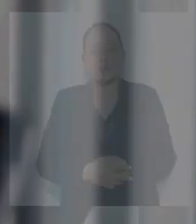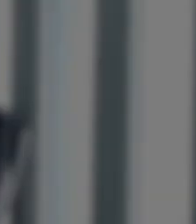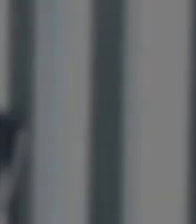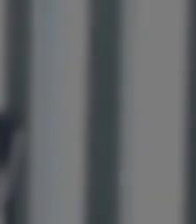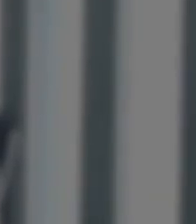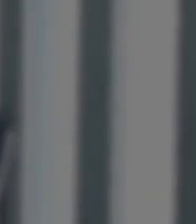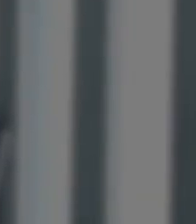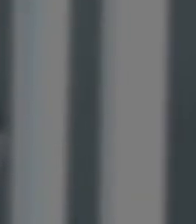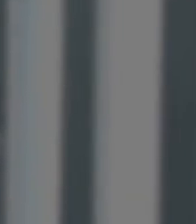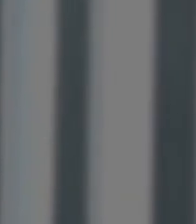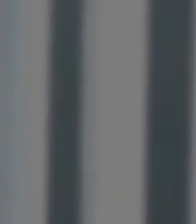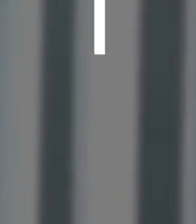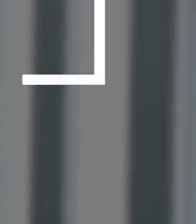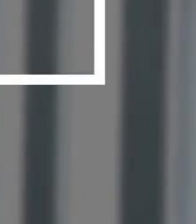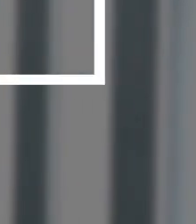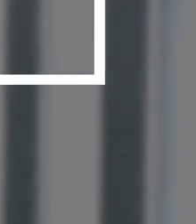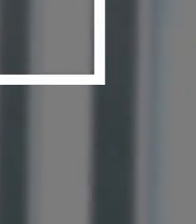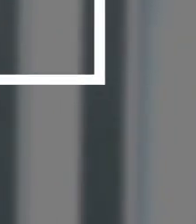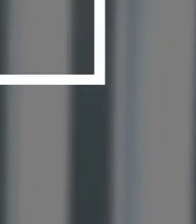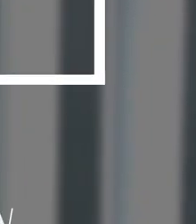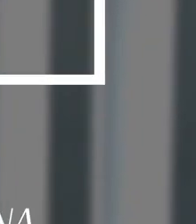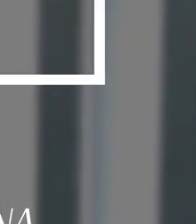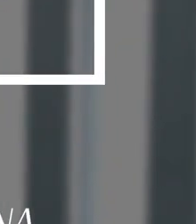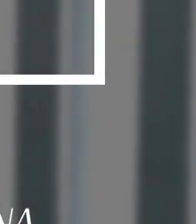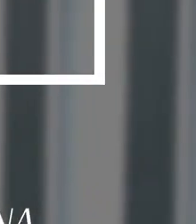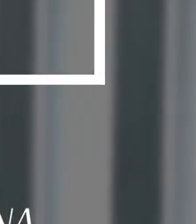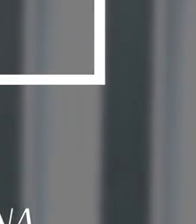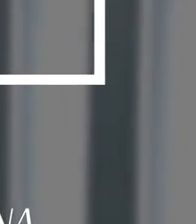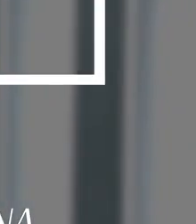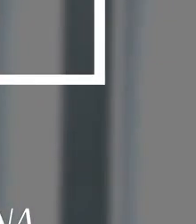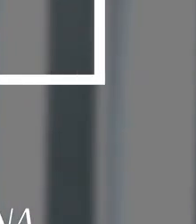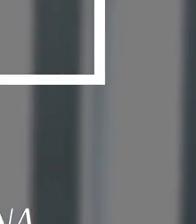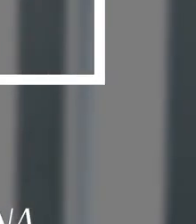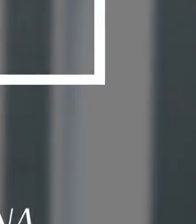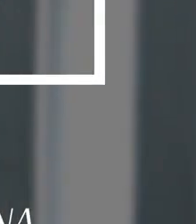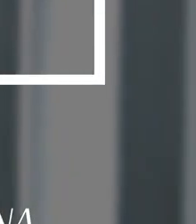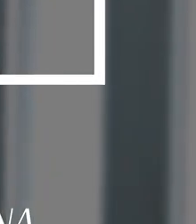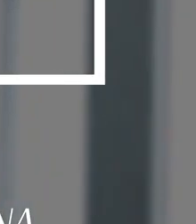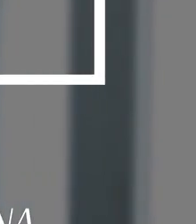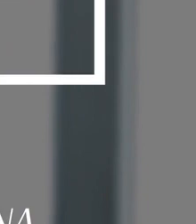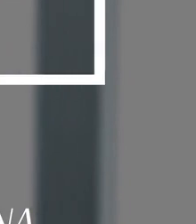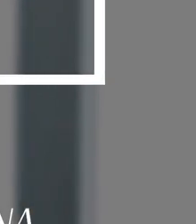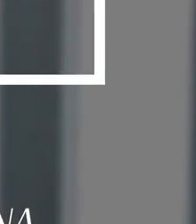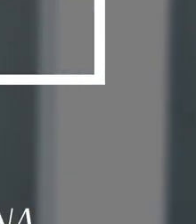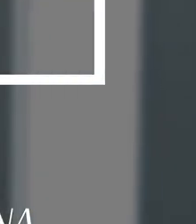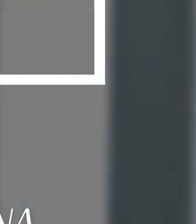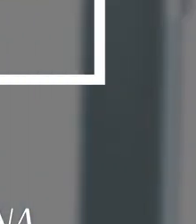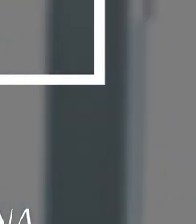20 preguntas con el senador Gabriel García, Grupo Parlamentario de Morena.